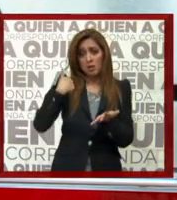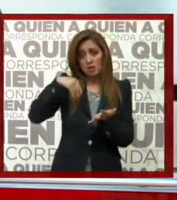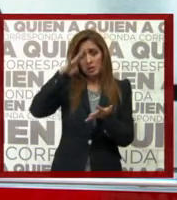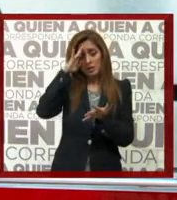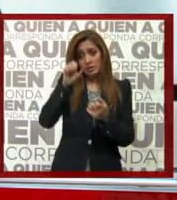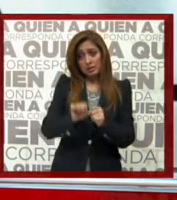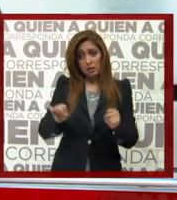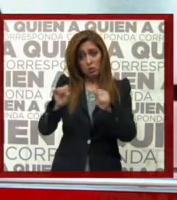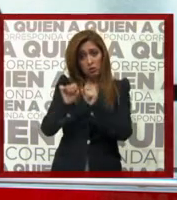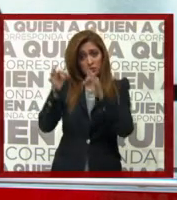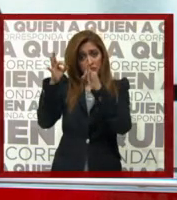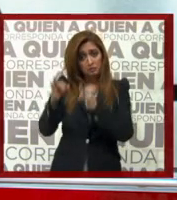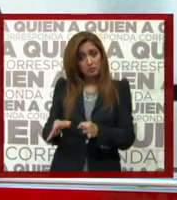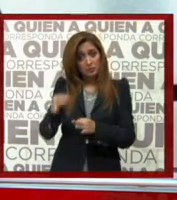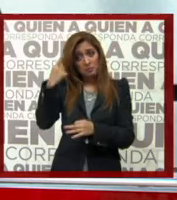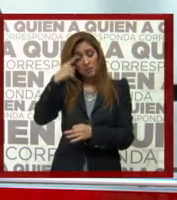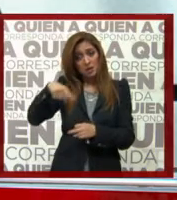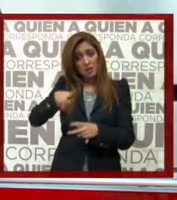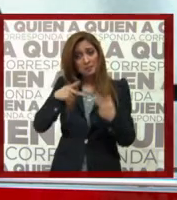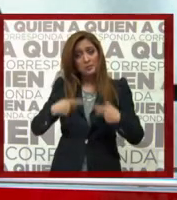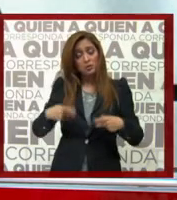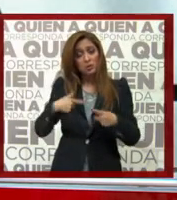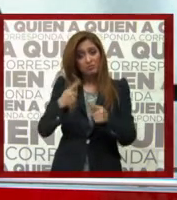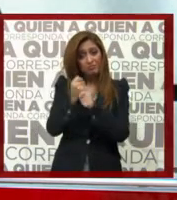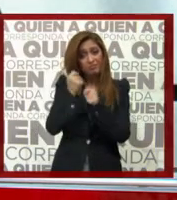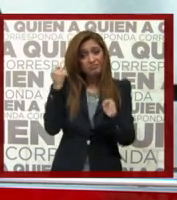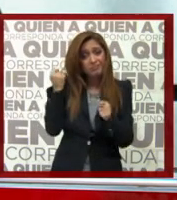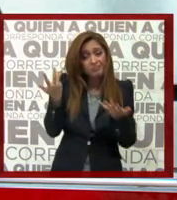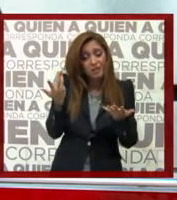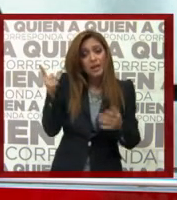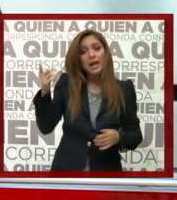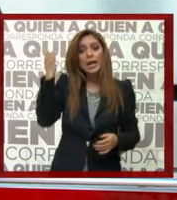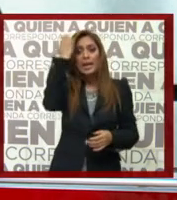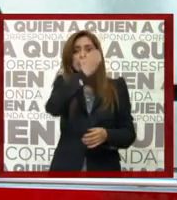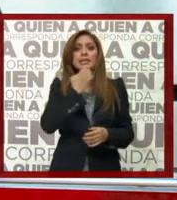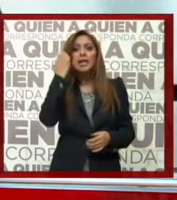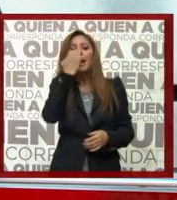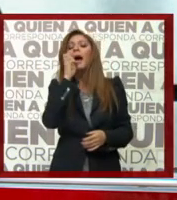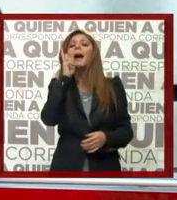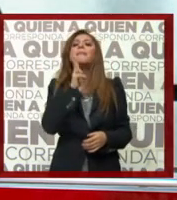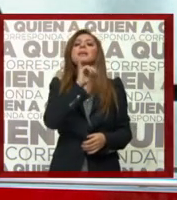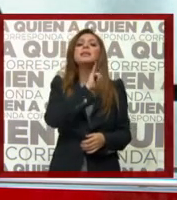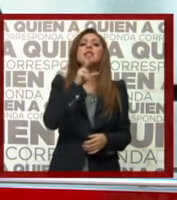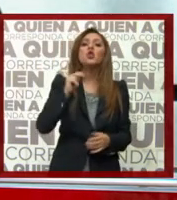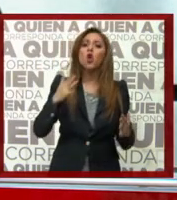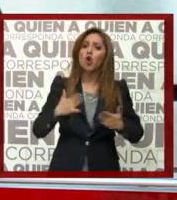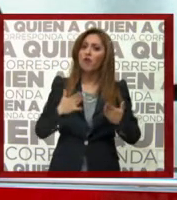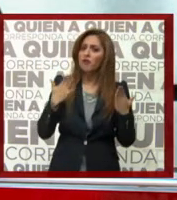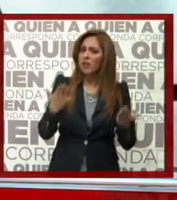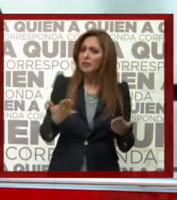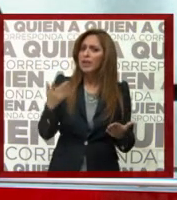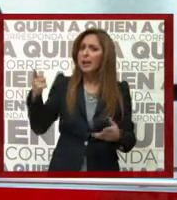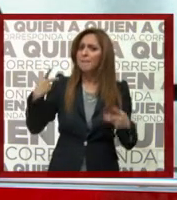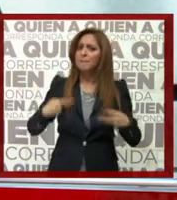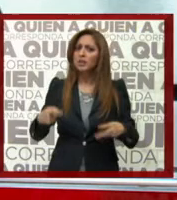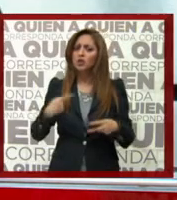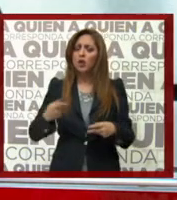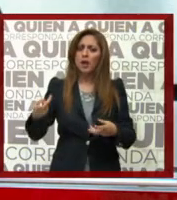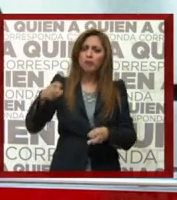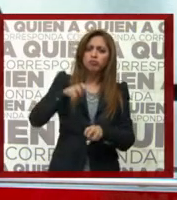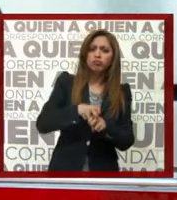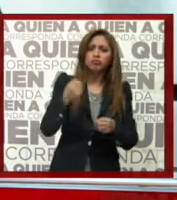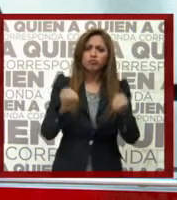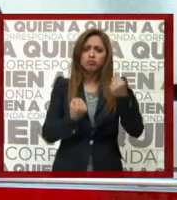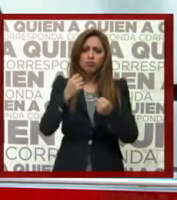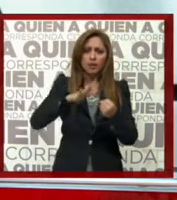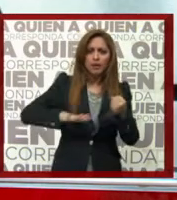para quienes manejan un transporte. ¿Y hay exámenes para ver si son de confianza los choferes que están transportando a los poblanos en la